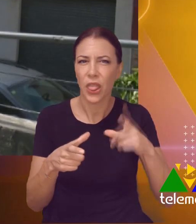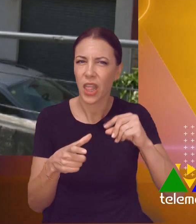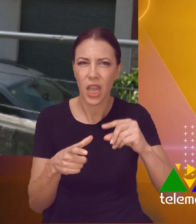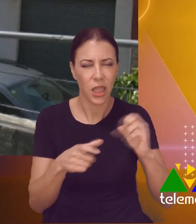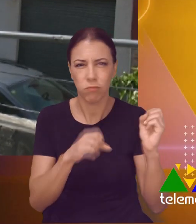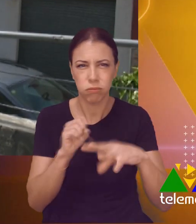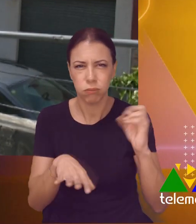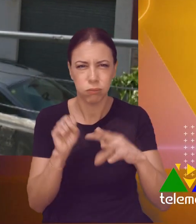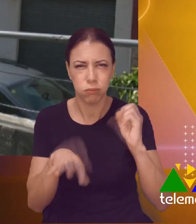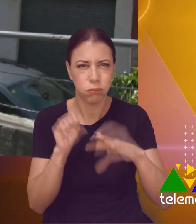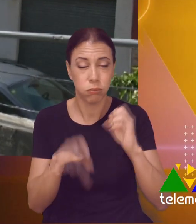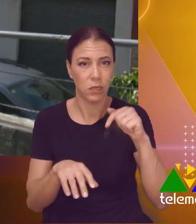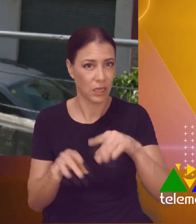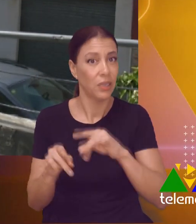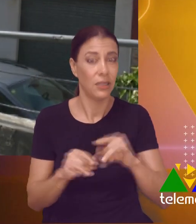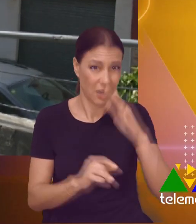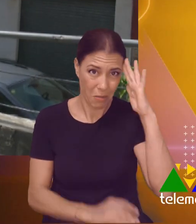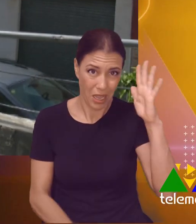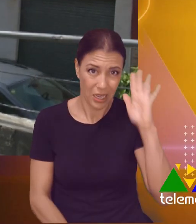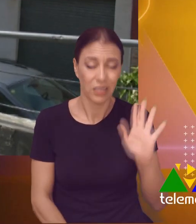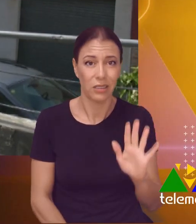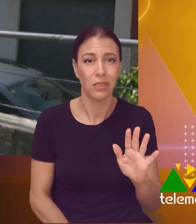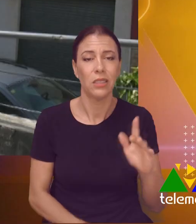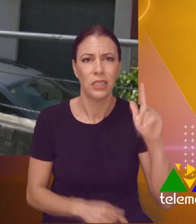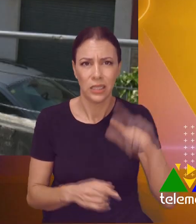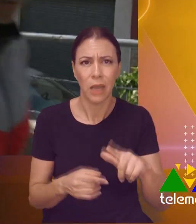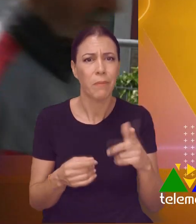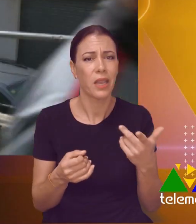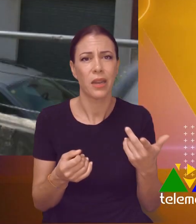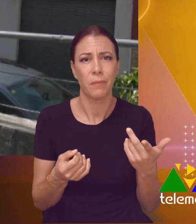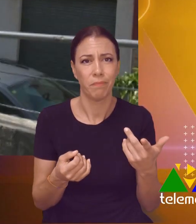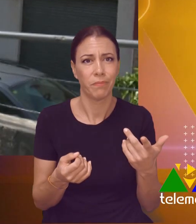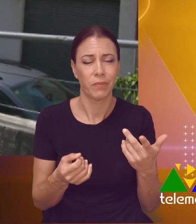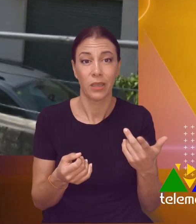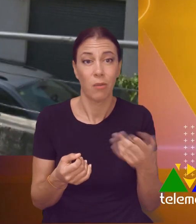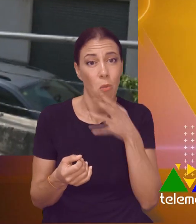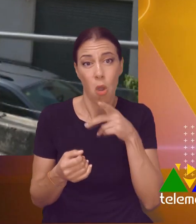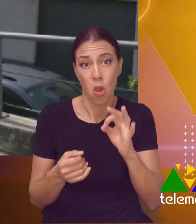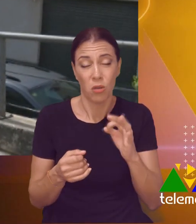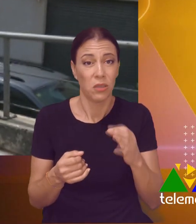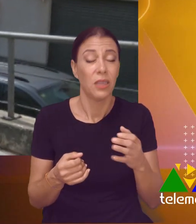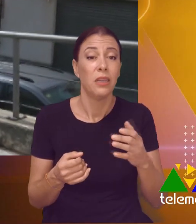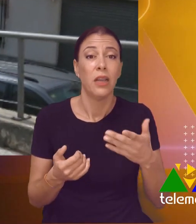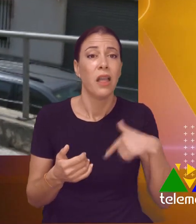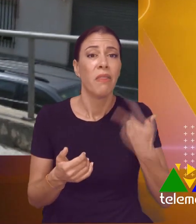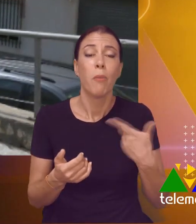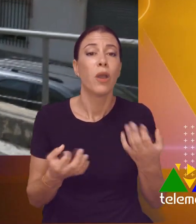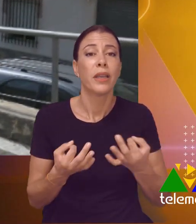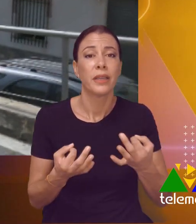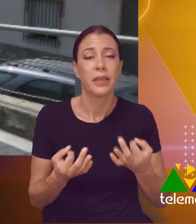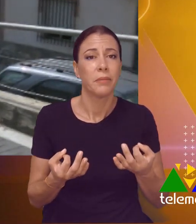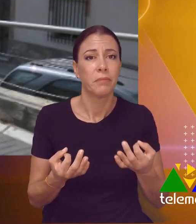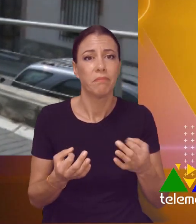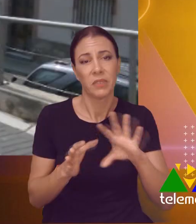haber enterradas por aquí abajo deben ser tremendas, ¿no? Y se debió rellenar pues todo este tema con ceniza, y después se